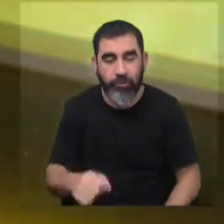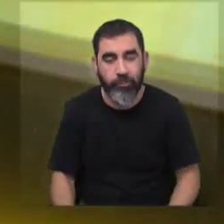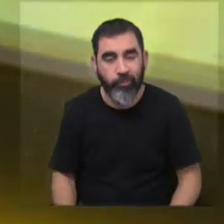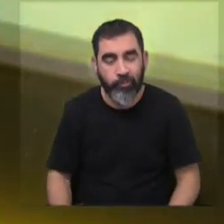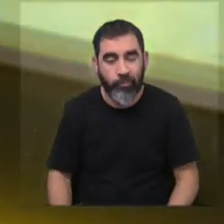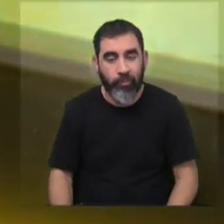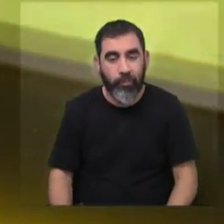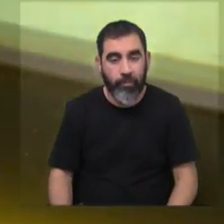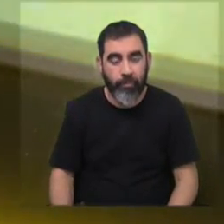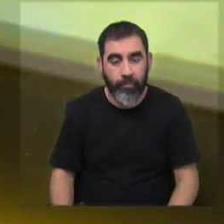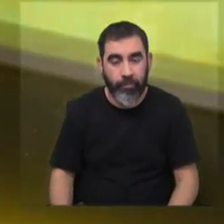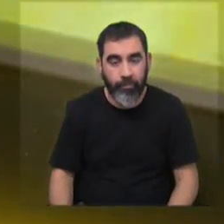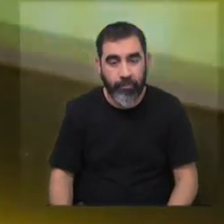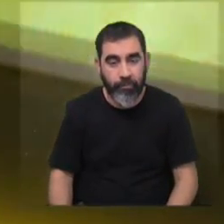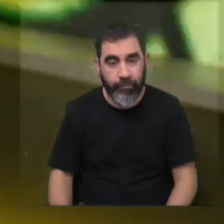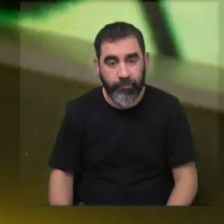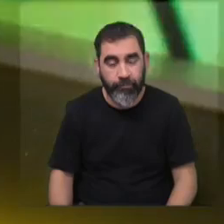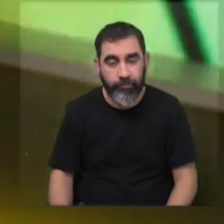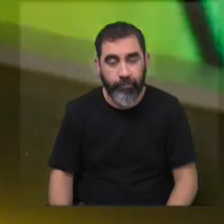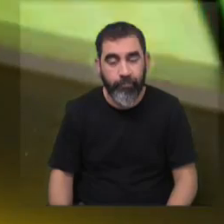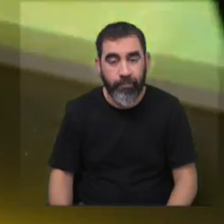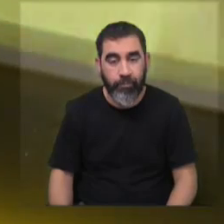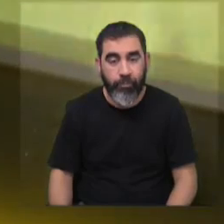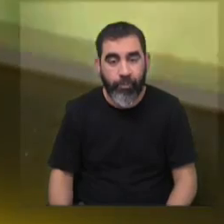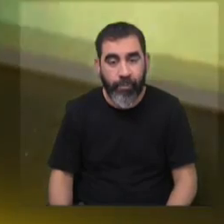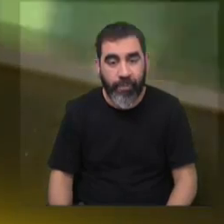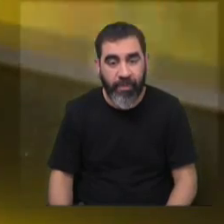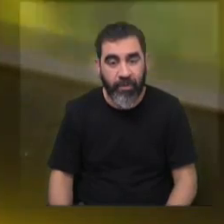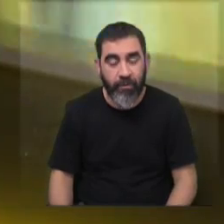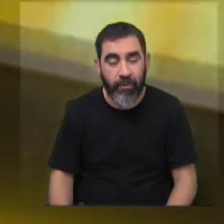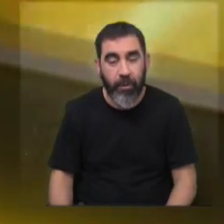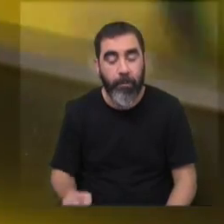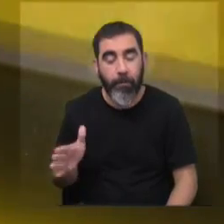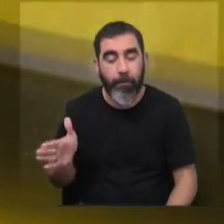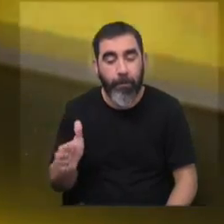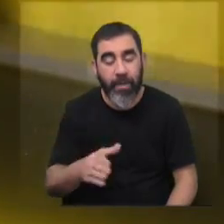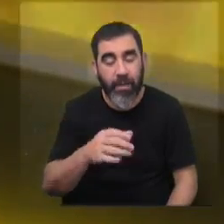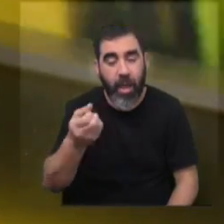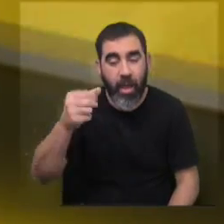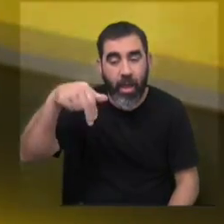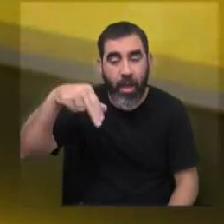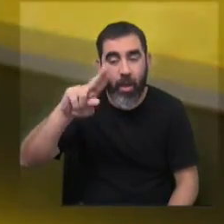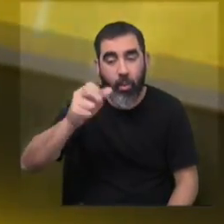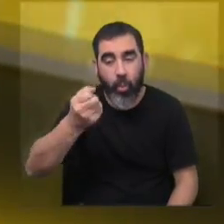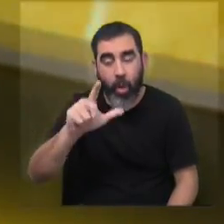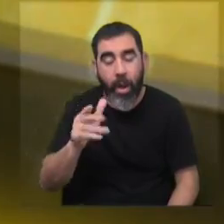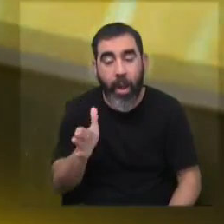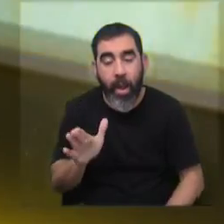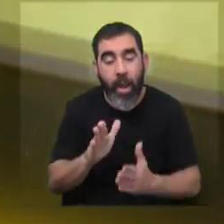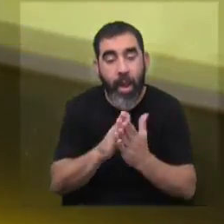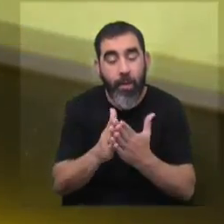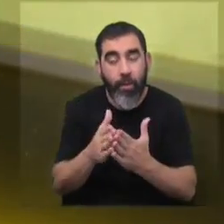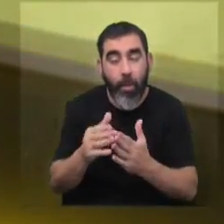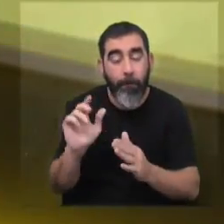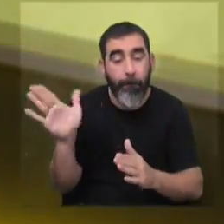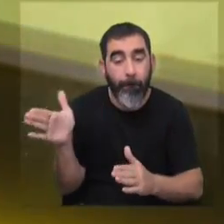que visto y creo que por mucho tiempo más por delante. Así que vamos a hablar de peces anuales, vamos a hablar del libro Los peces que vienen de las nubes,